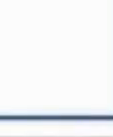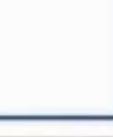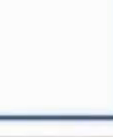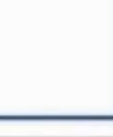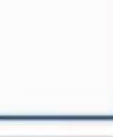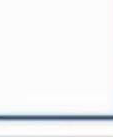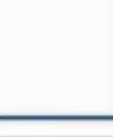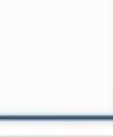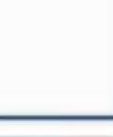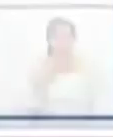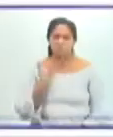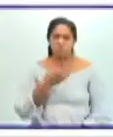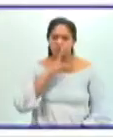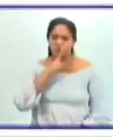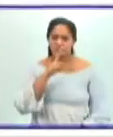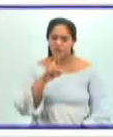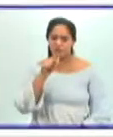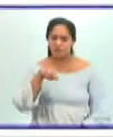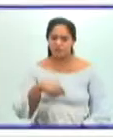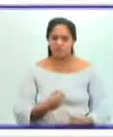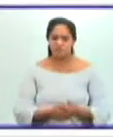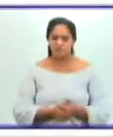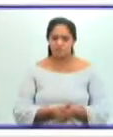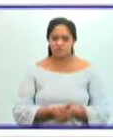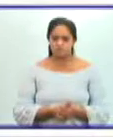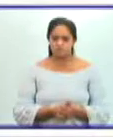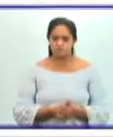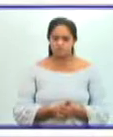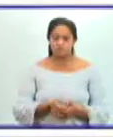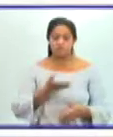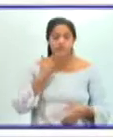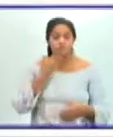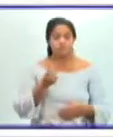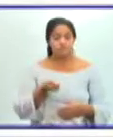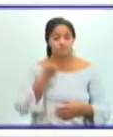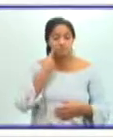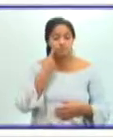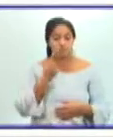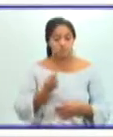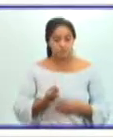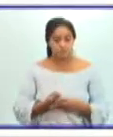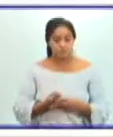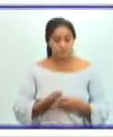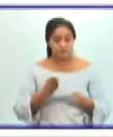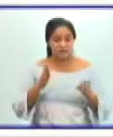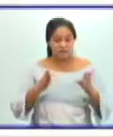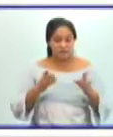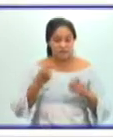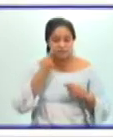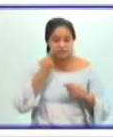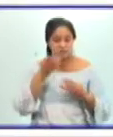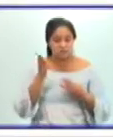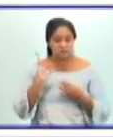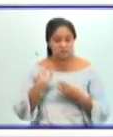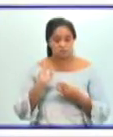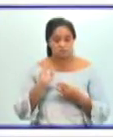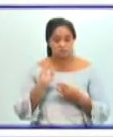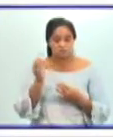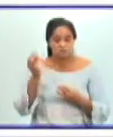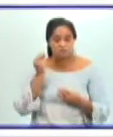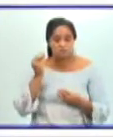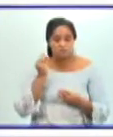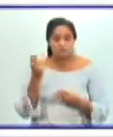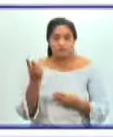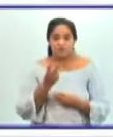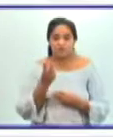¿Cómo les debe haber quedado la respuesta? Bueno, al observar la representación te darás cuenta que hay